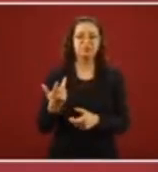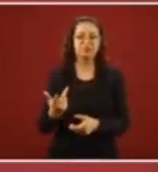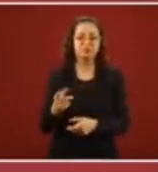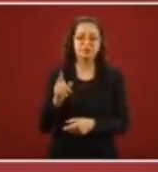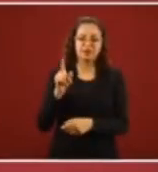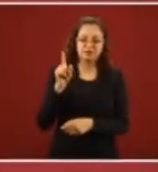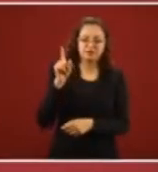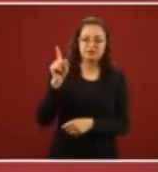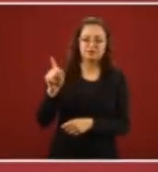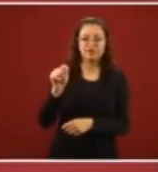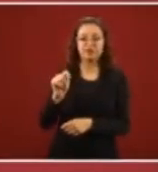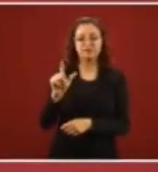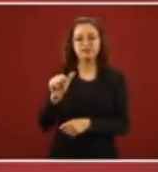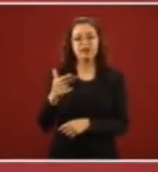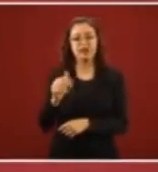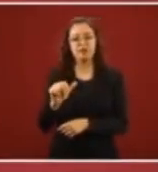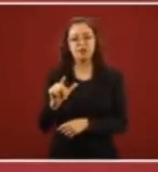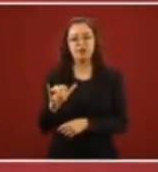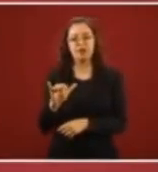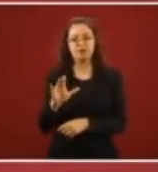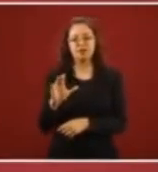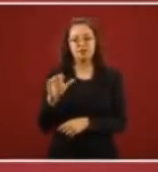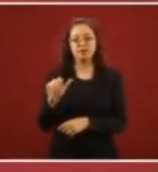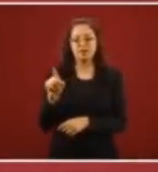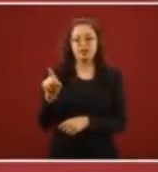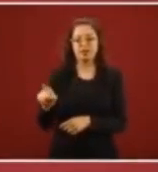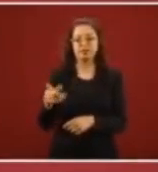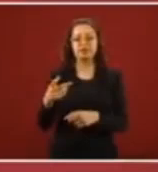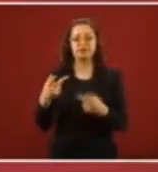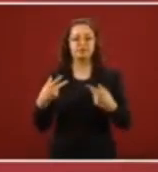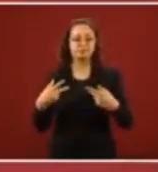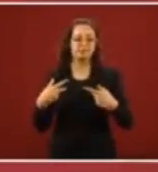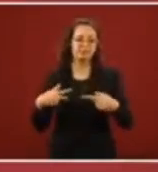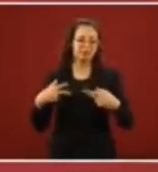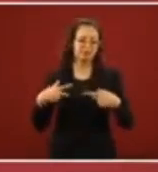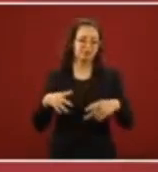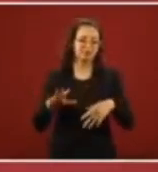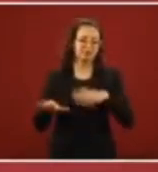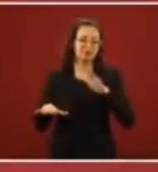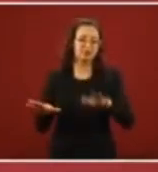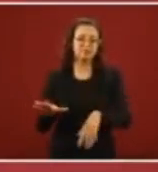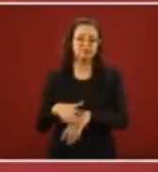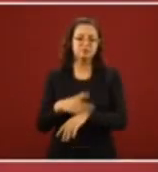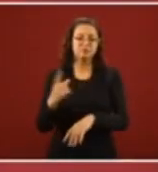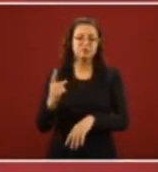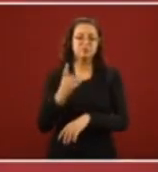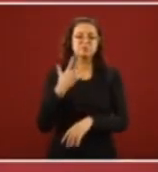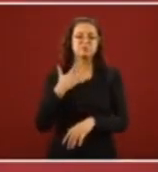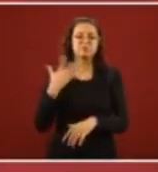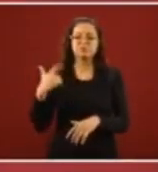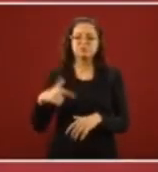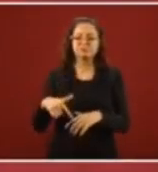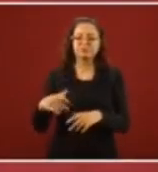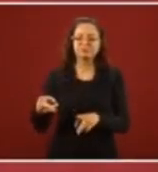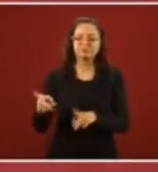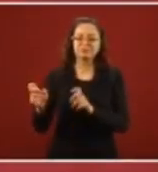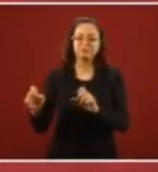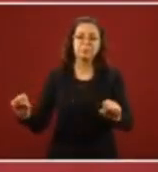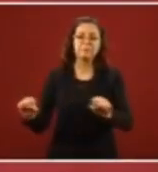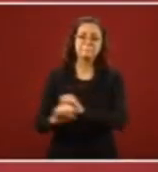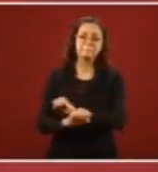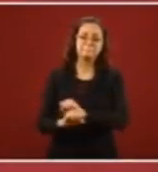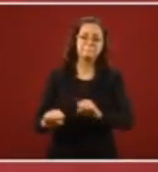Tlahualilpan, que perdieron la vida en una explosión, lamentablemente.